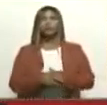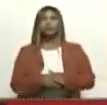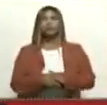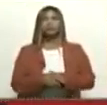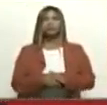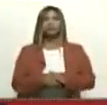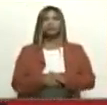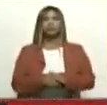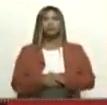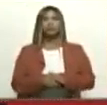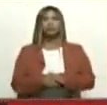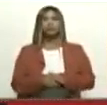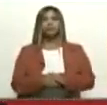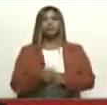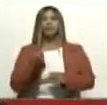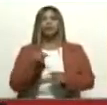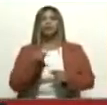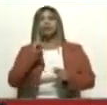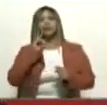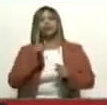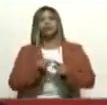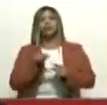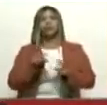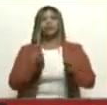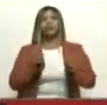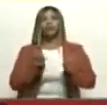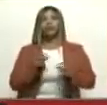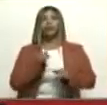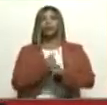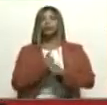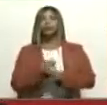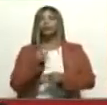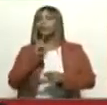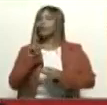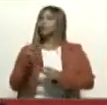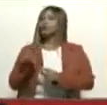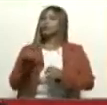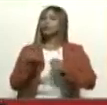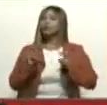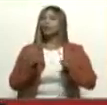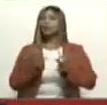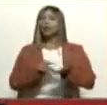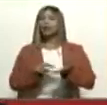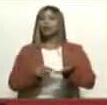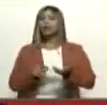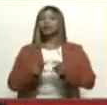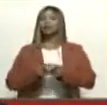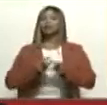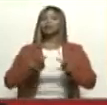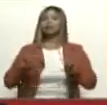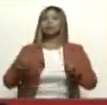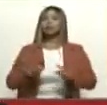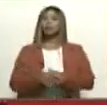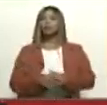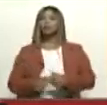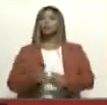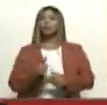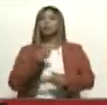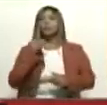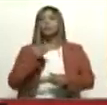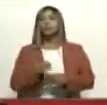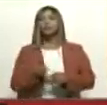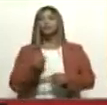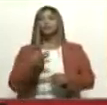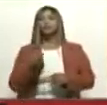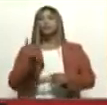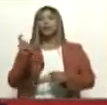enfocándonos hacia esa línea, ¿no?, al tema digital. Te pregunto, Raúl, hablamos del tema de la lectura, de que han crecido, ha aumentado de manera considerable el número